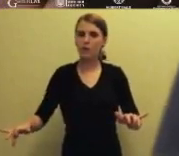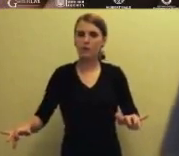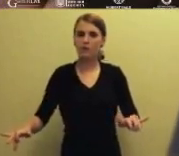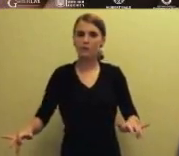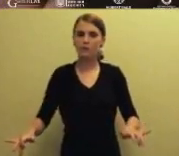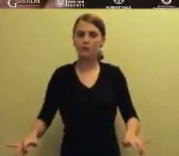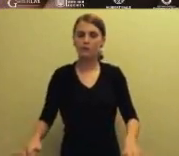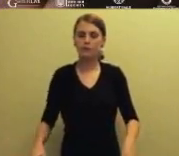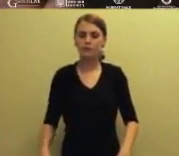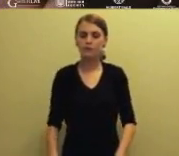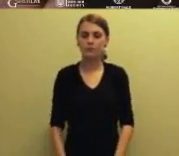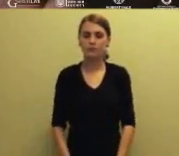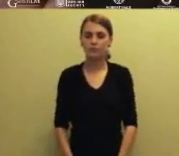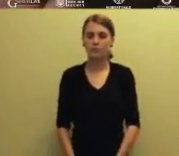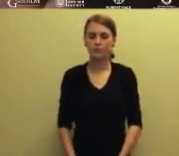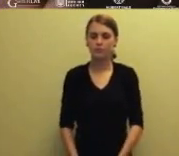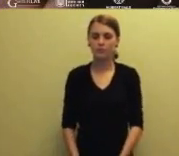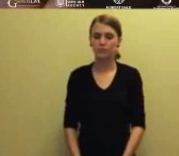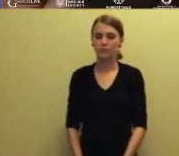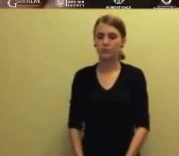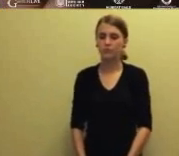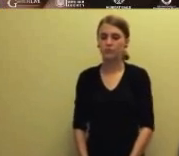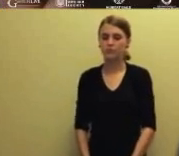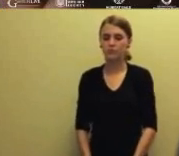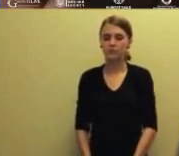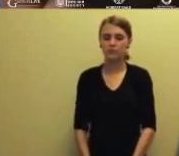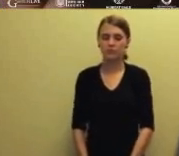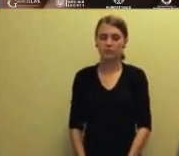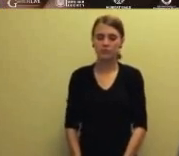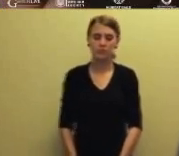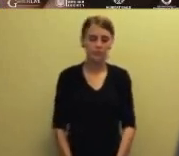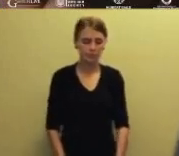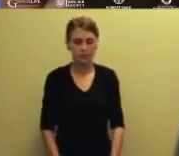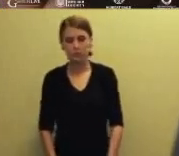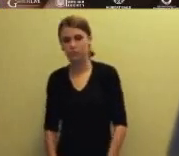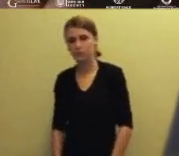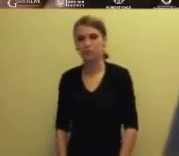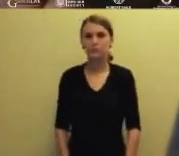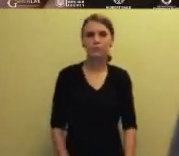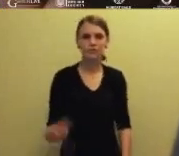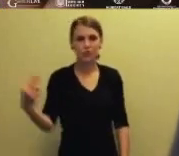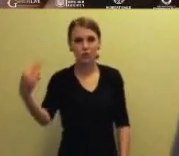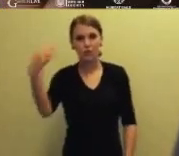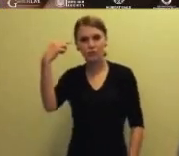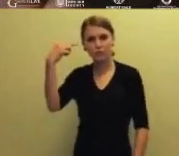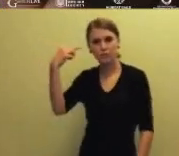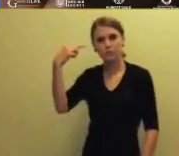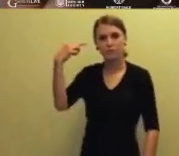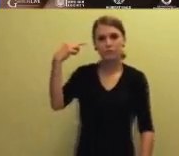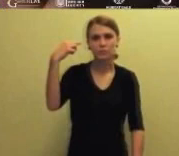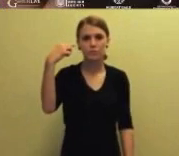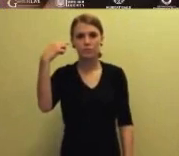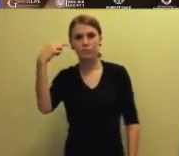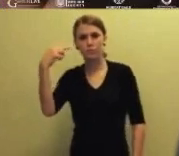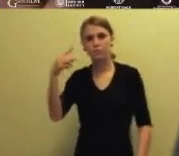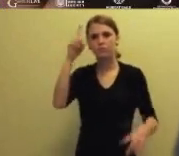thrive ucraniana hecha por miroslav eslavos speed key bueno esta producción que